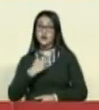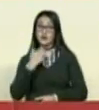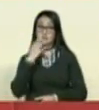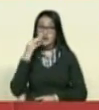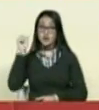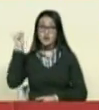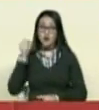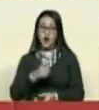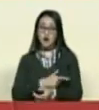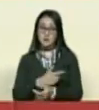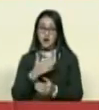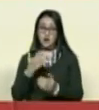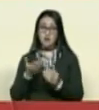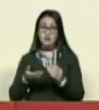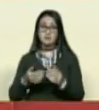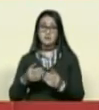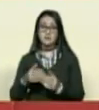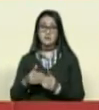República, como hermano mayor.